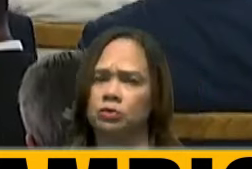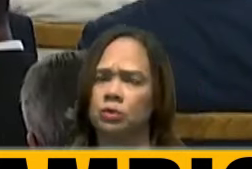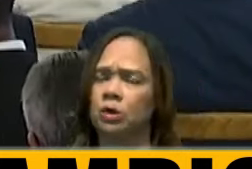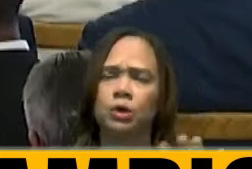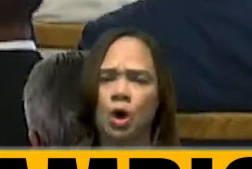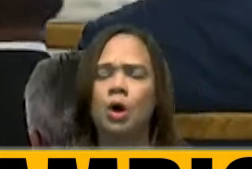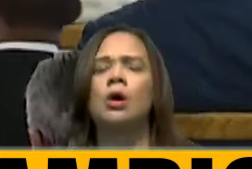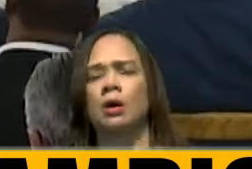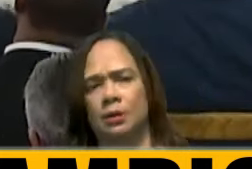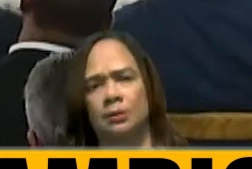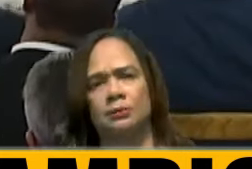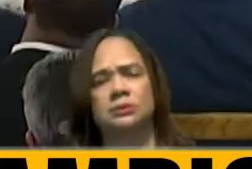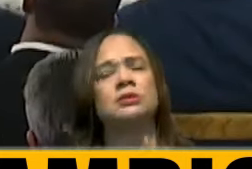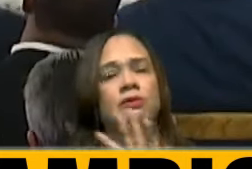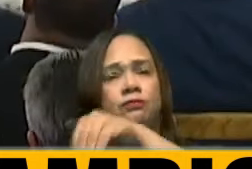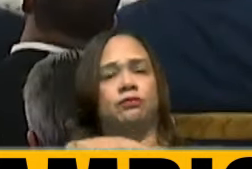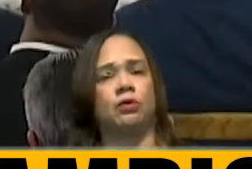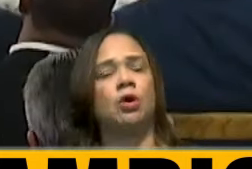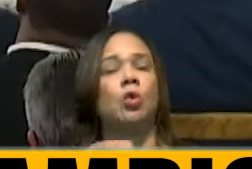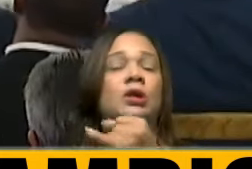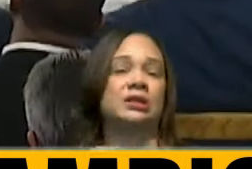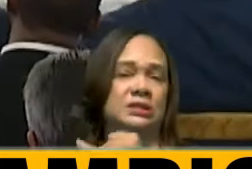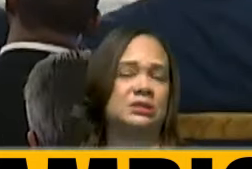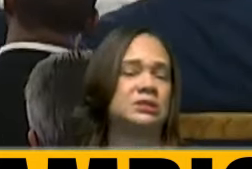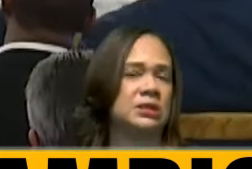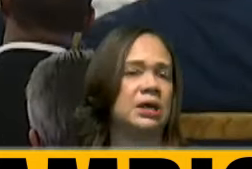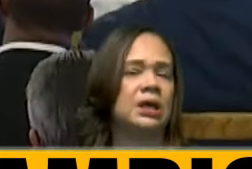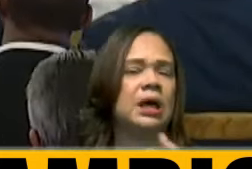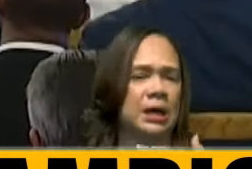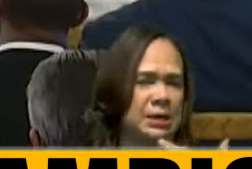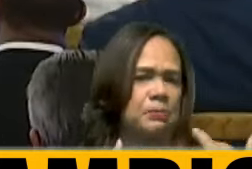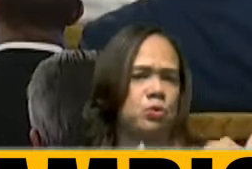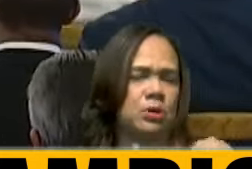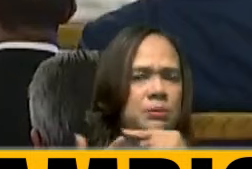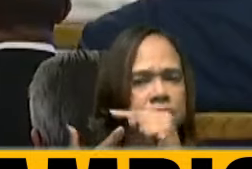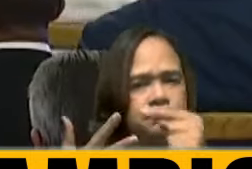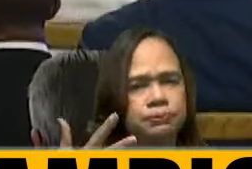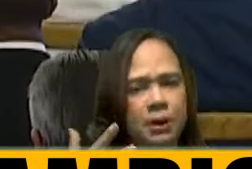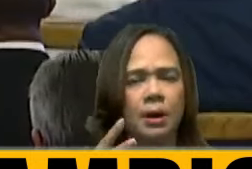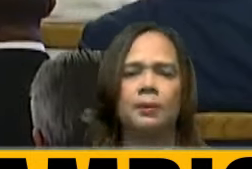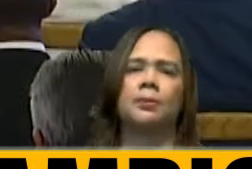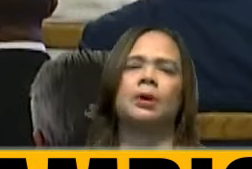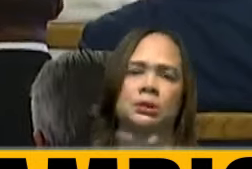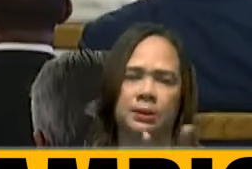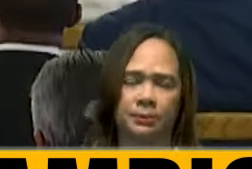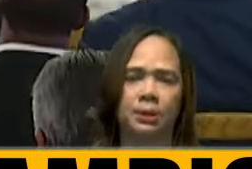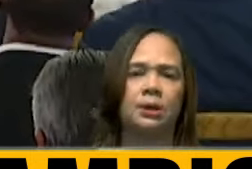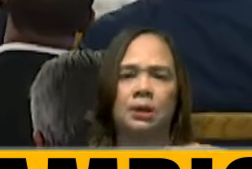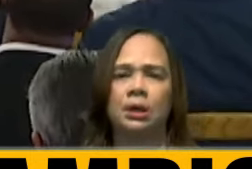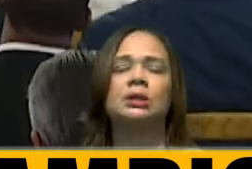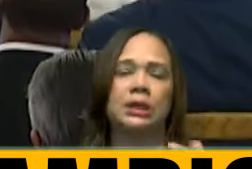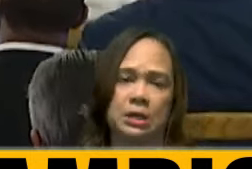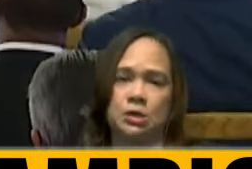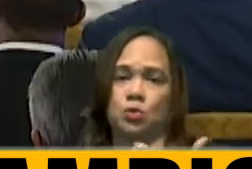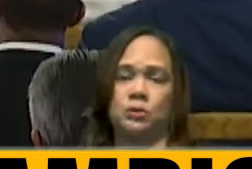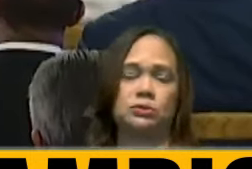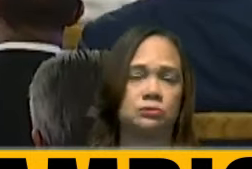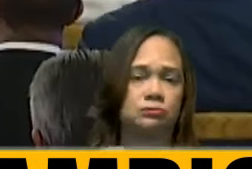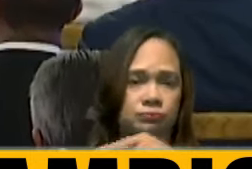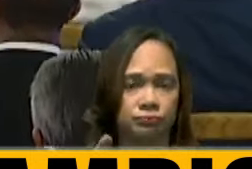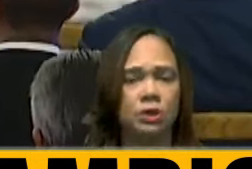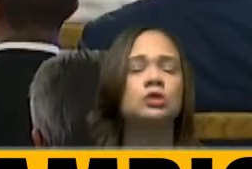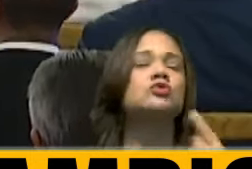se estará fusionando con una entidad que tendrá estos componentes sumándole también el componente de innovación O